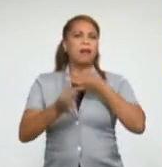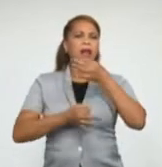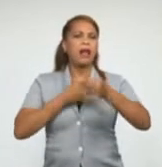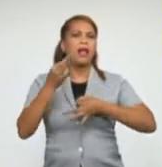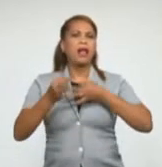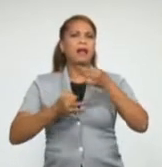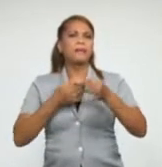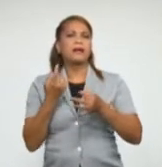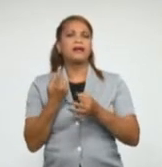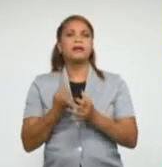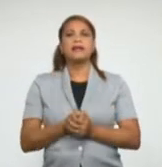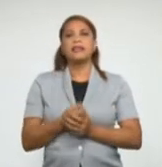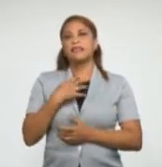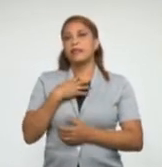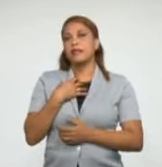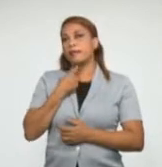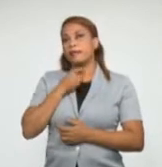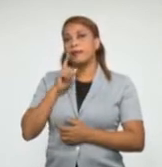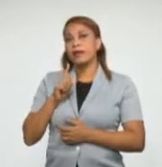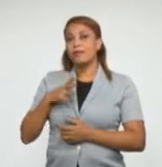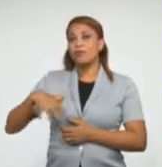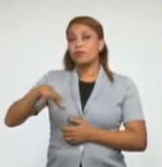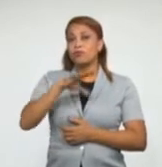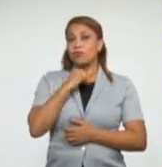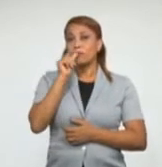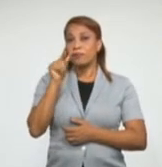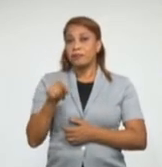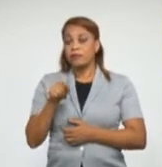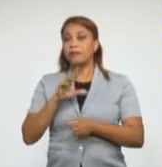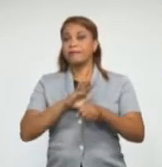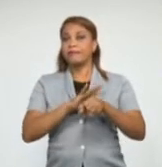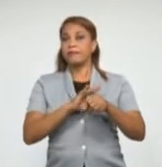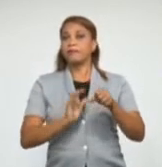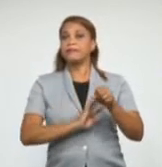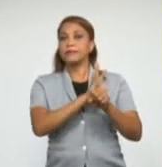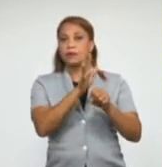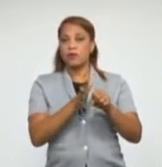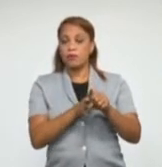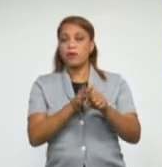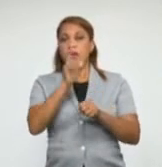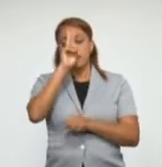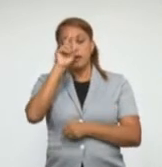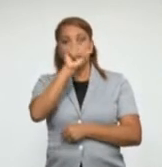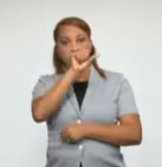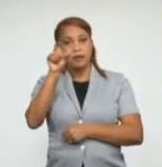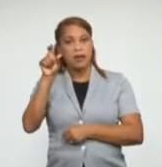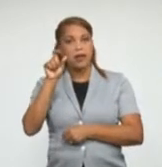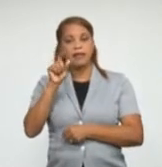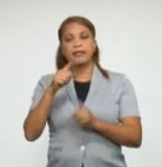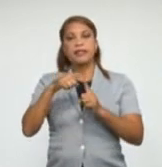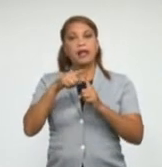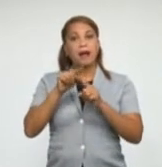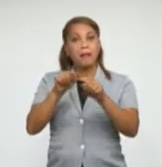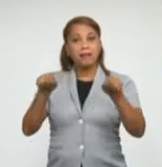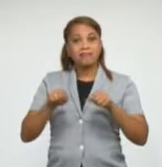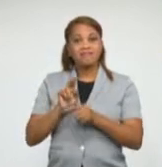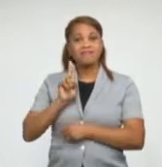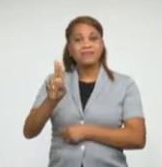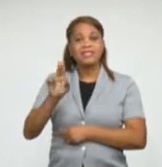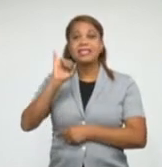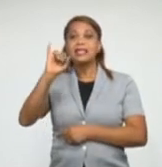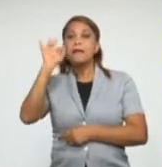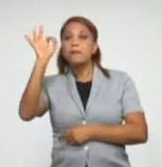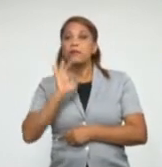que tener de la totalidad de los pacientes que en Cuba hoy están en la unidad de cuidados intensivos, el 6% son niñas,